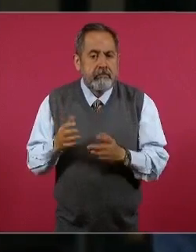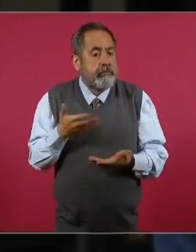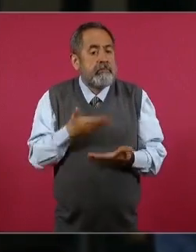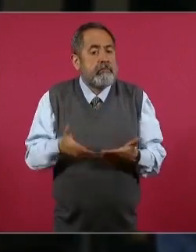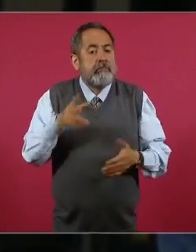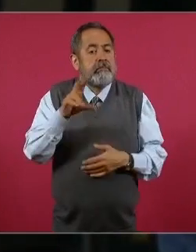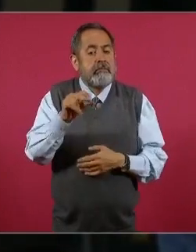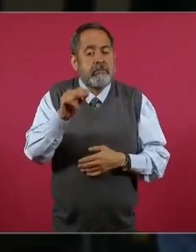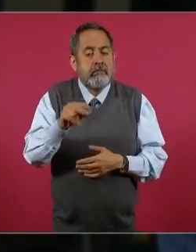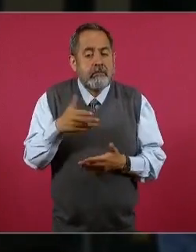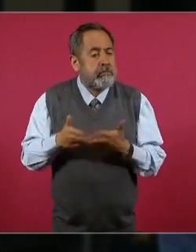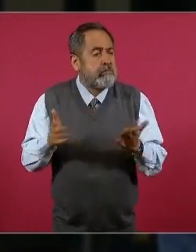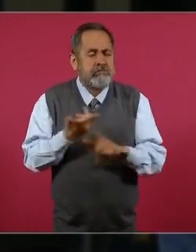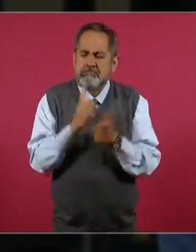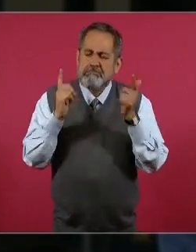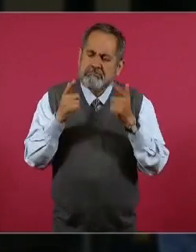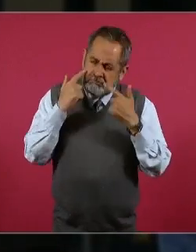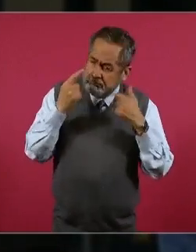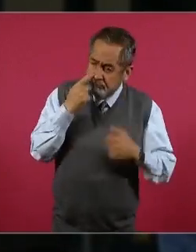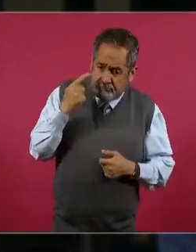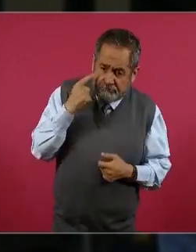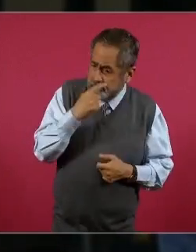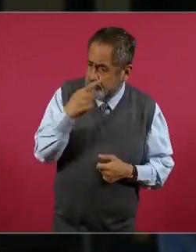bueno, esta situación…